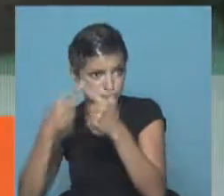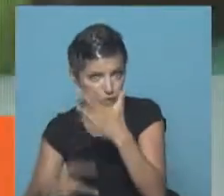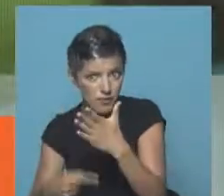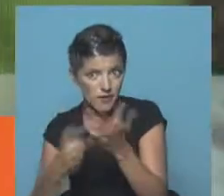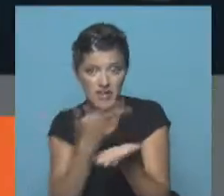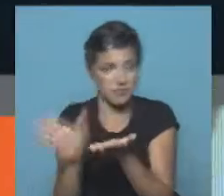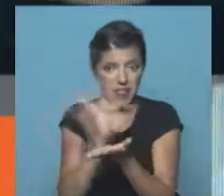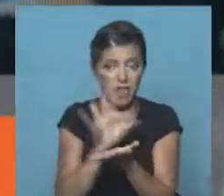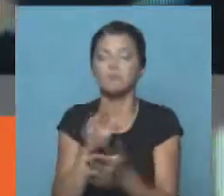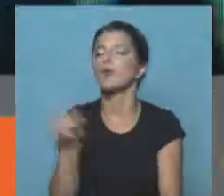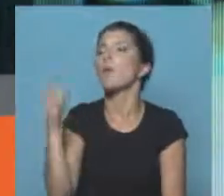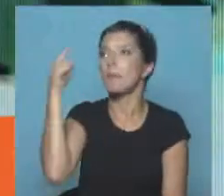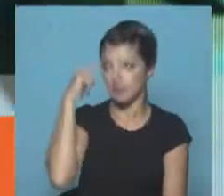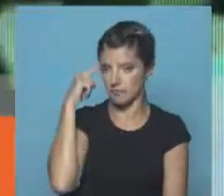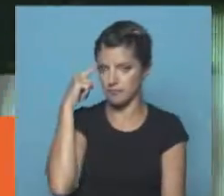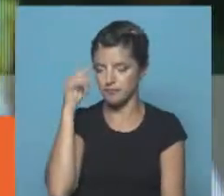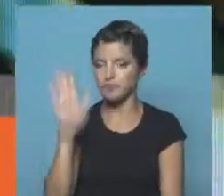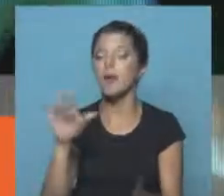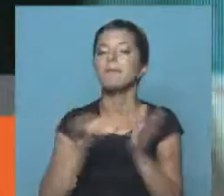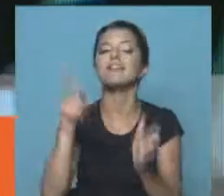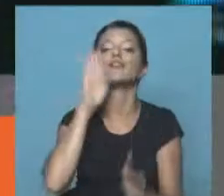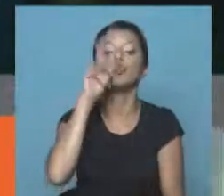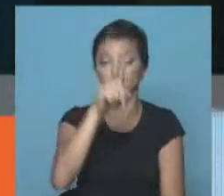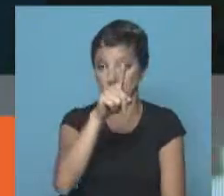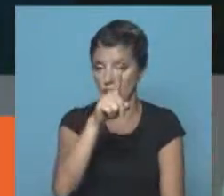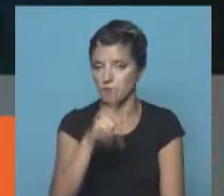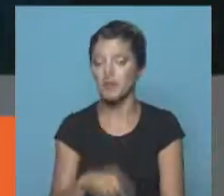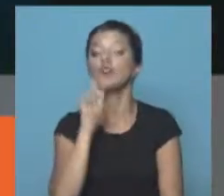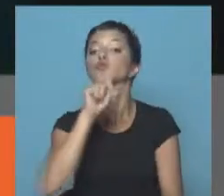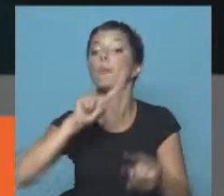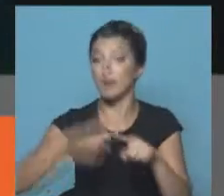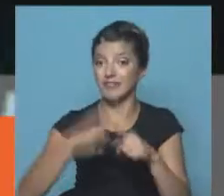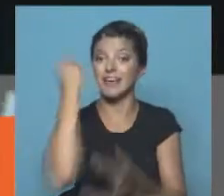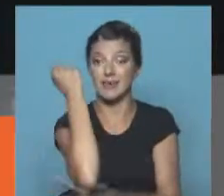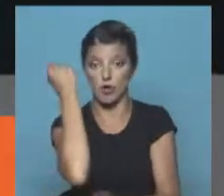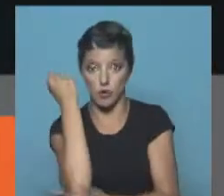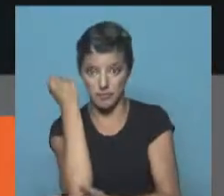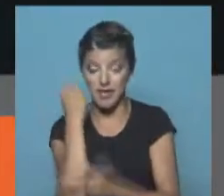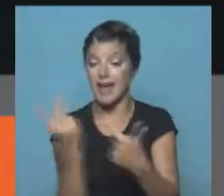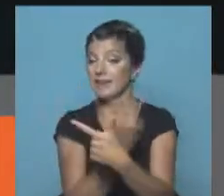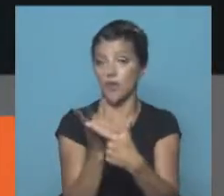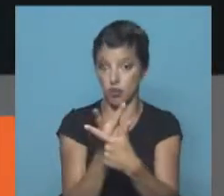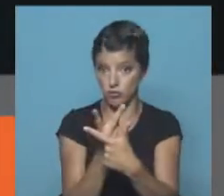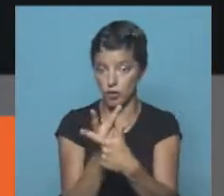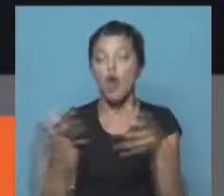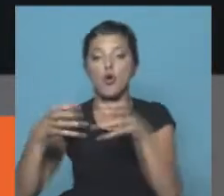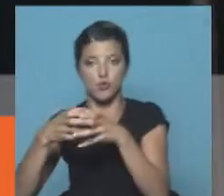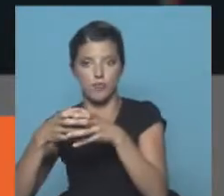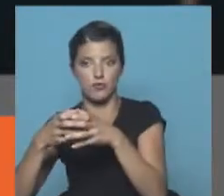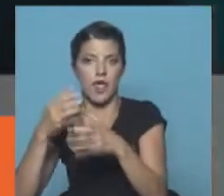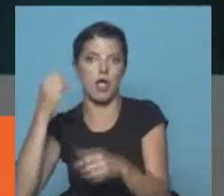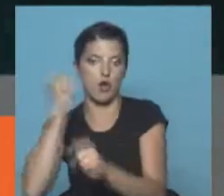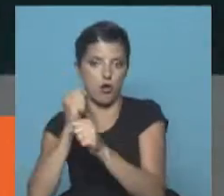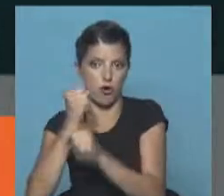sus propias empresas. Vos imagínate, Estados Unidos es un país donde la política y la economía está muy dominada por grandes corporaciones